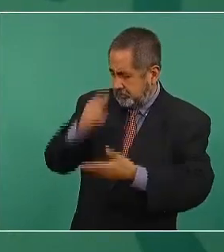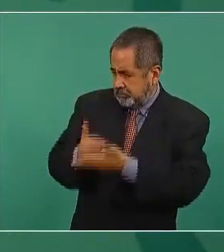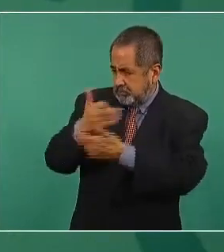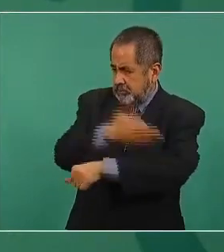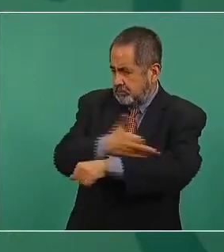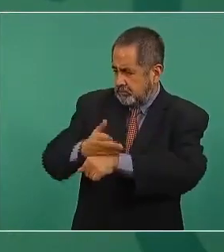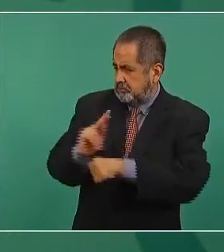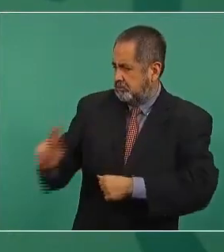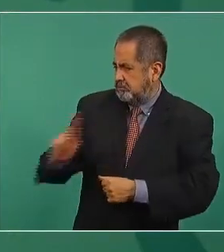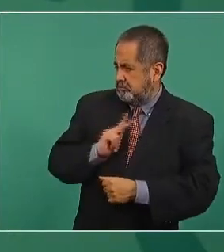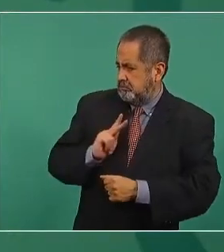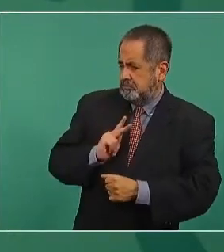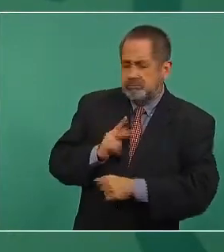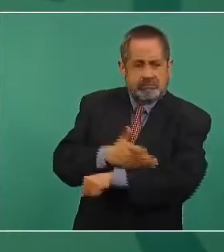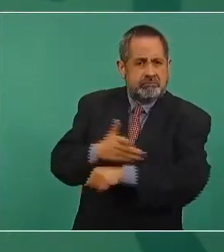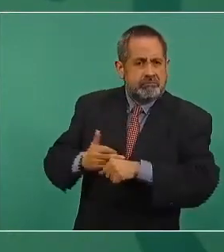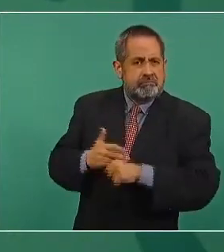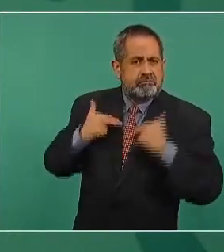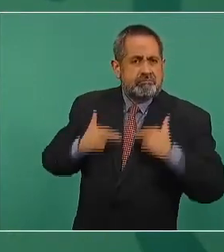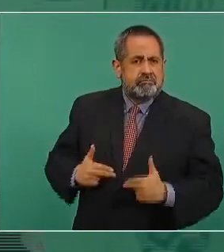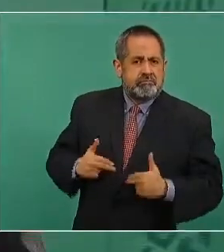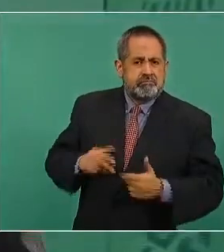a otro ser humano.